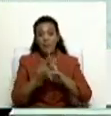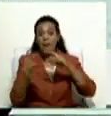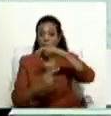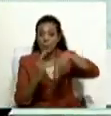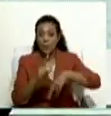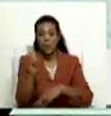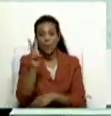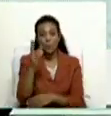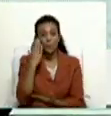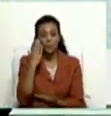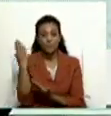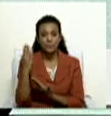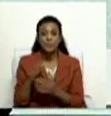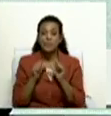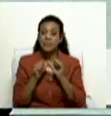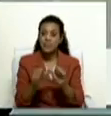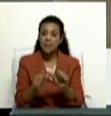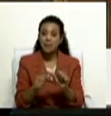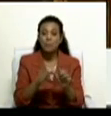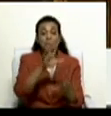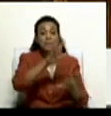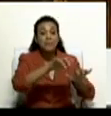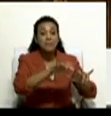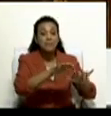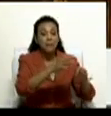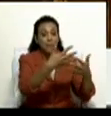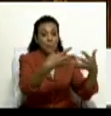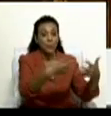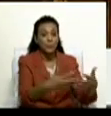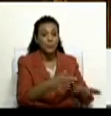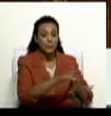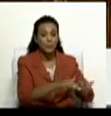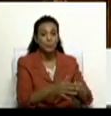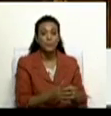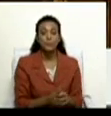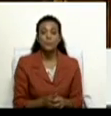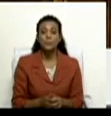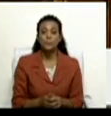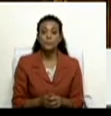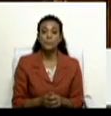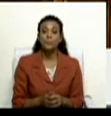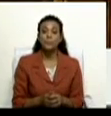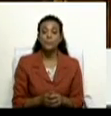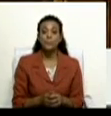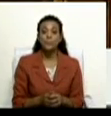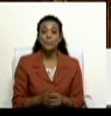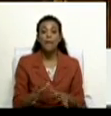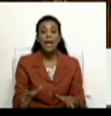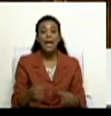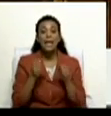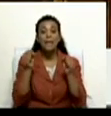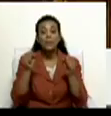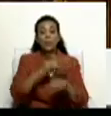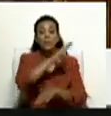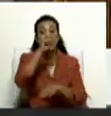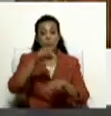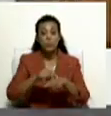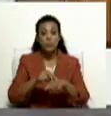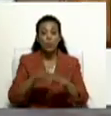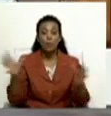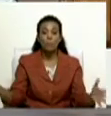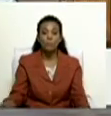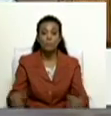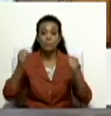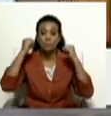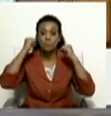Venezuela siguiente ciudadana secretaria Himno Nacional de la República bolivariana